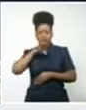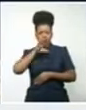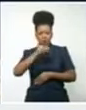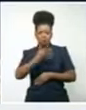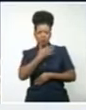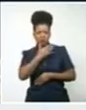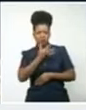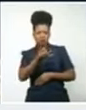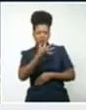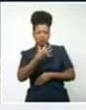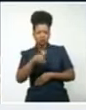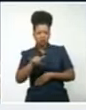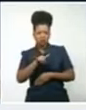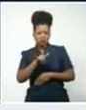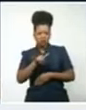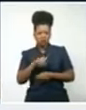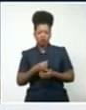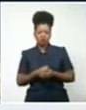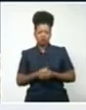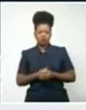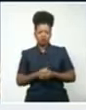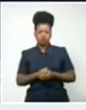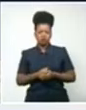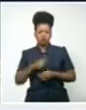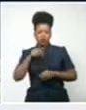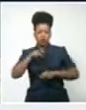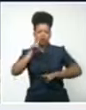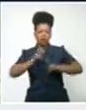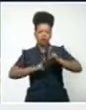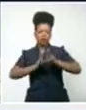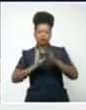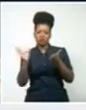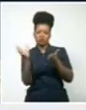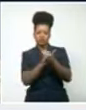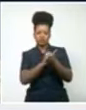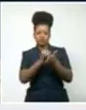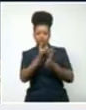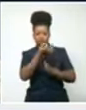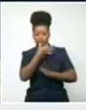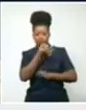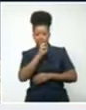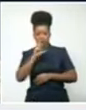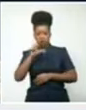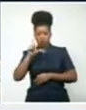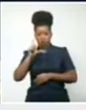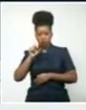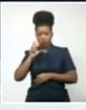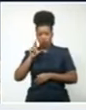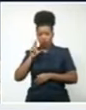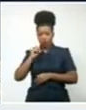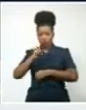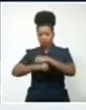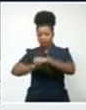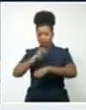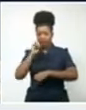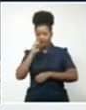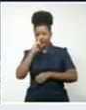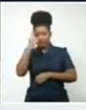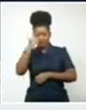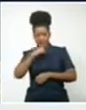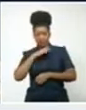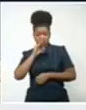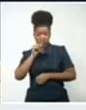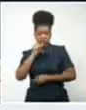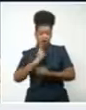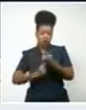demás, ahora está a favor de retirarla por un grupo de complicaciones que plantean que se han ido